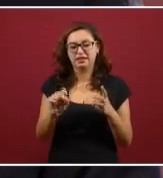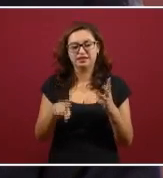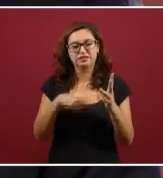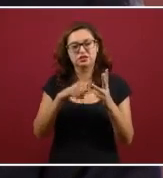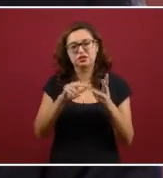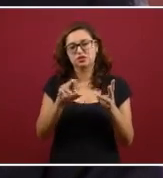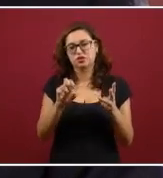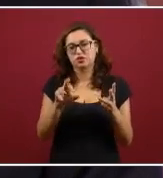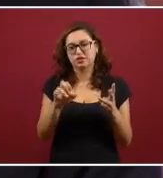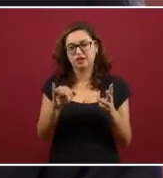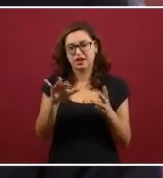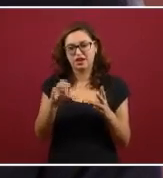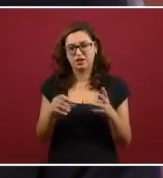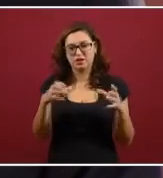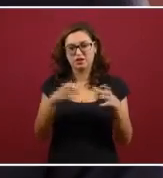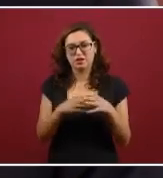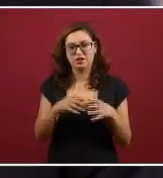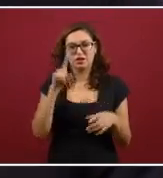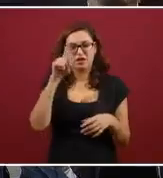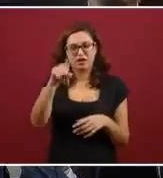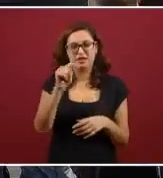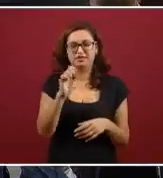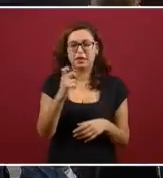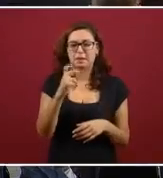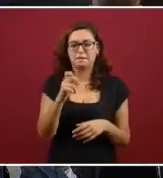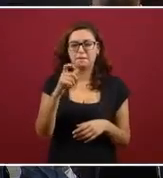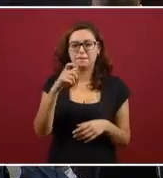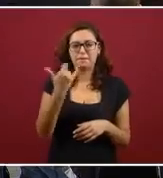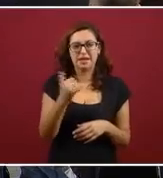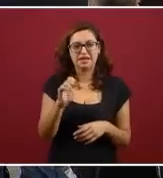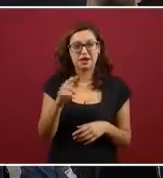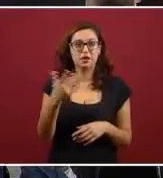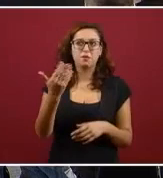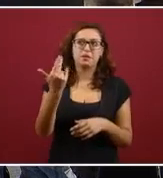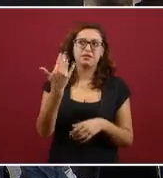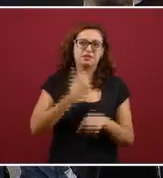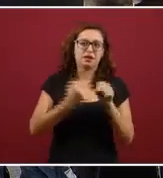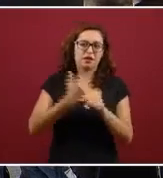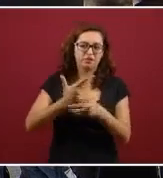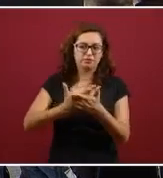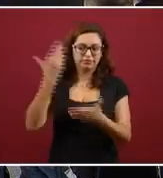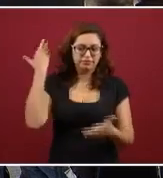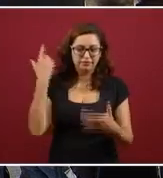Rosario, en Guadalupe Tepeyac, ya hace 25 años.